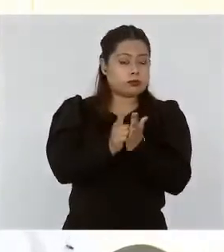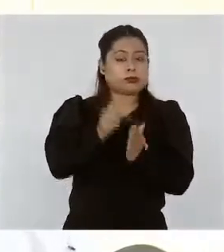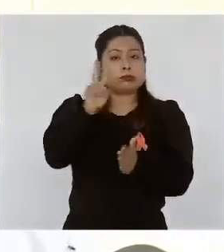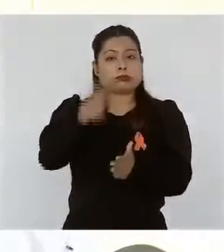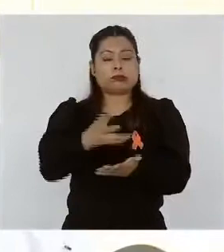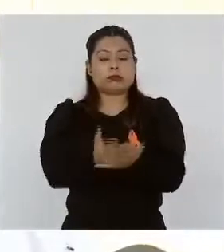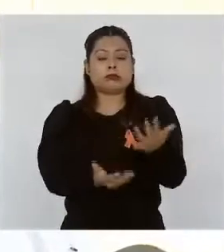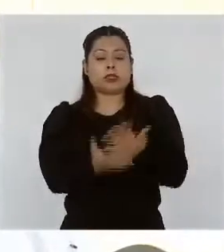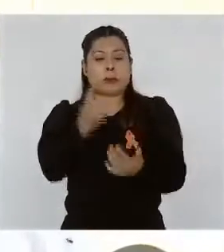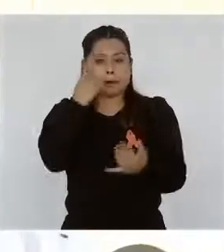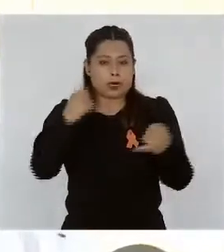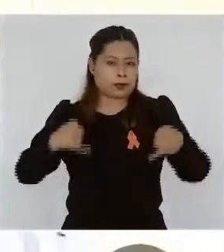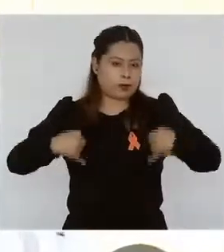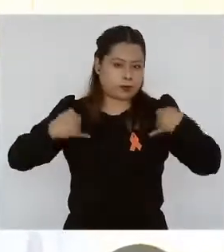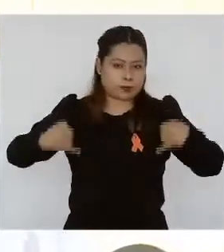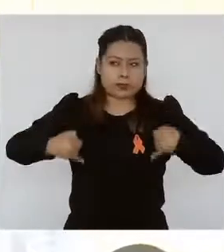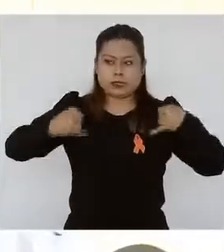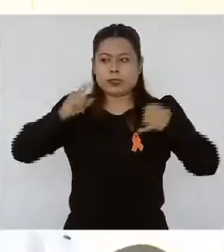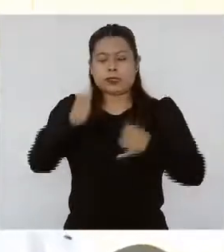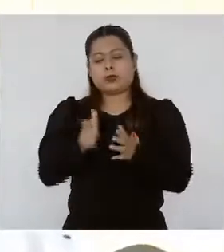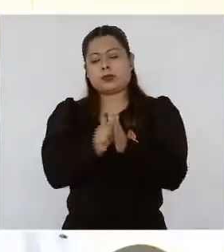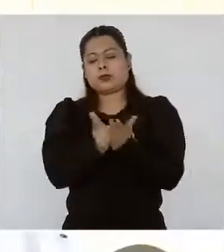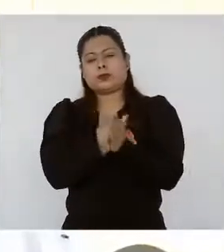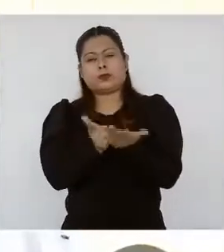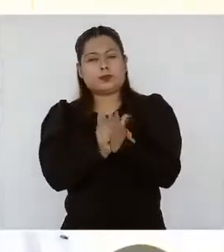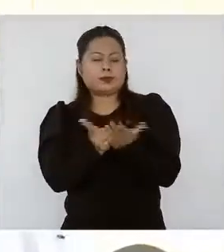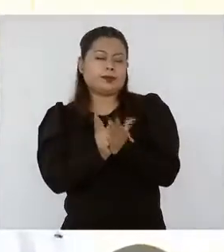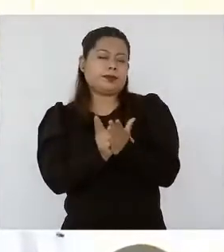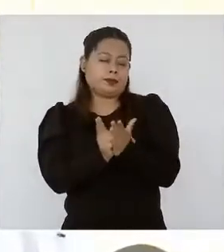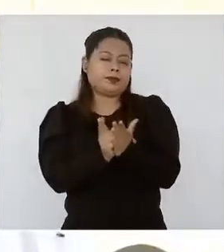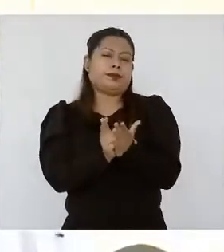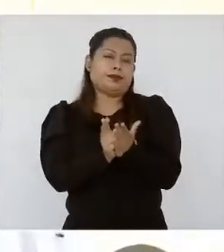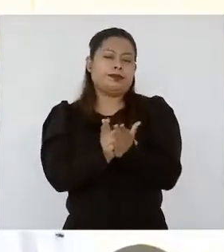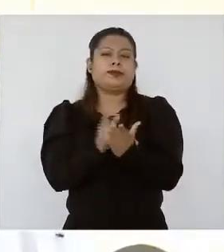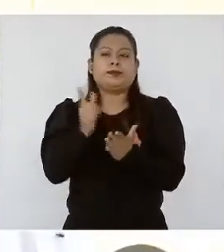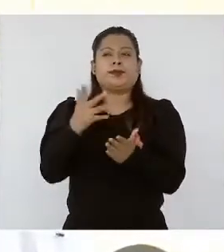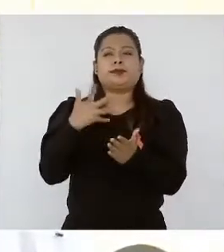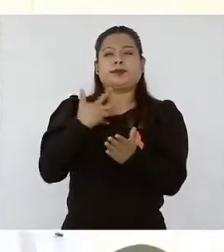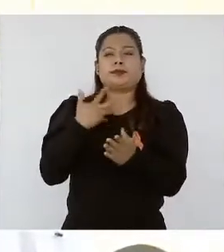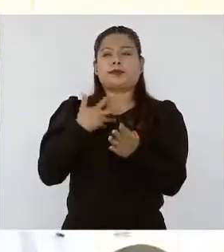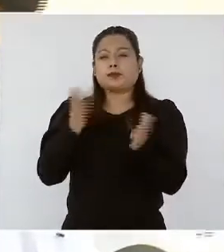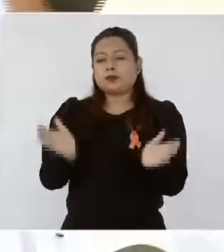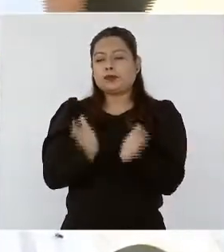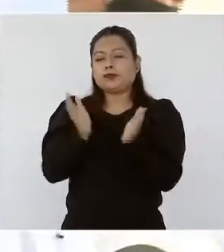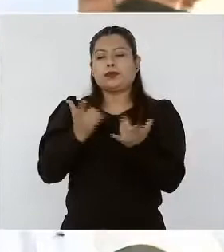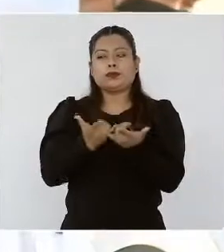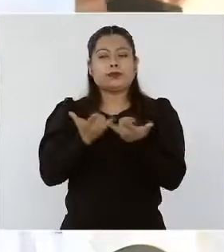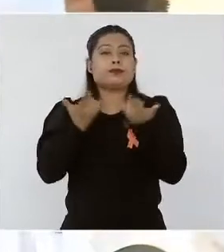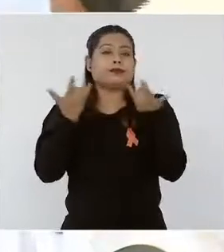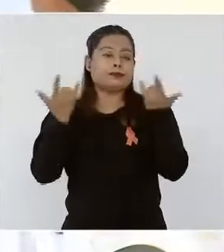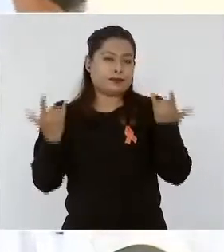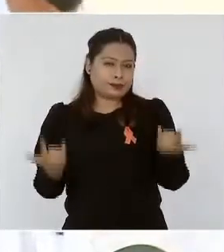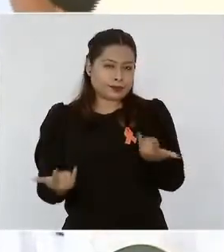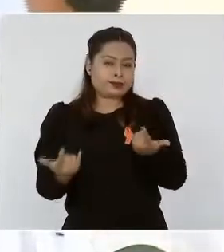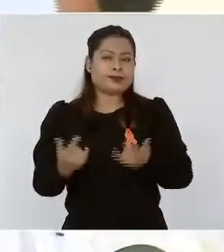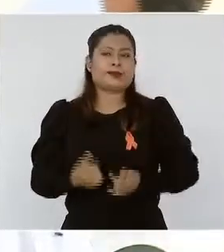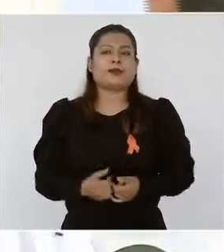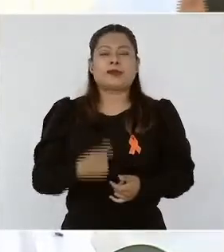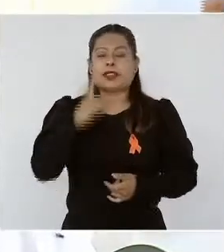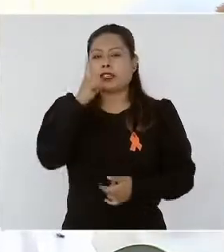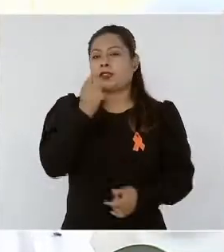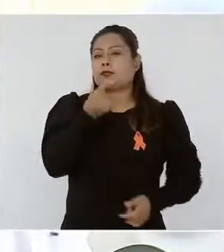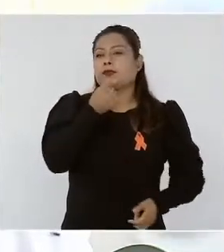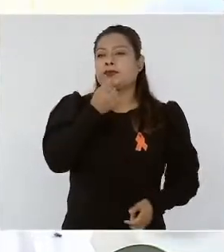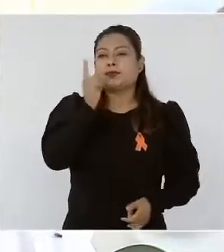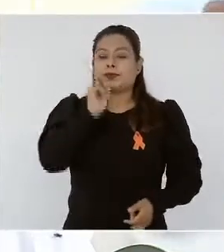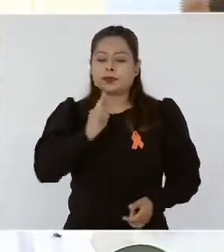hecho para los adolescentes. Es un libro que finalmente tiene la conmovedora historia de una niña